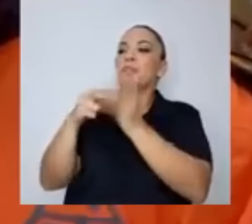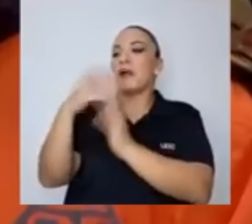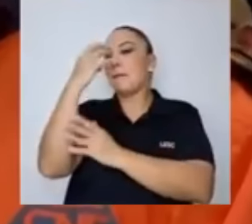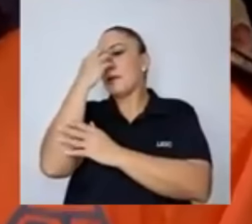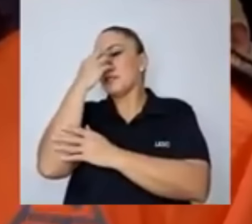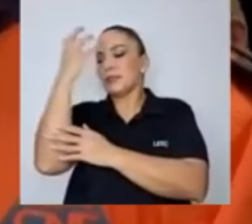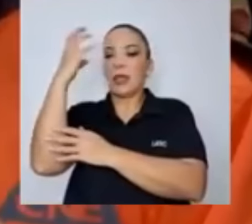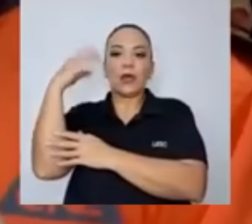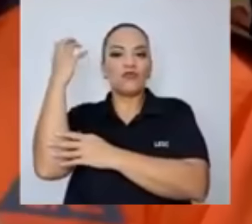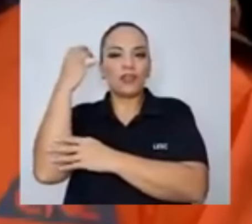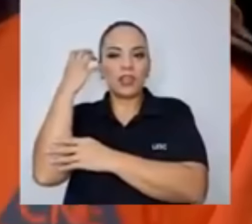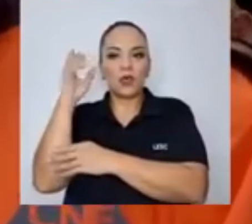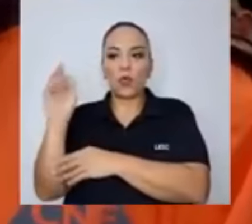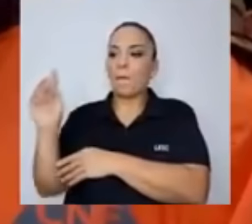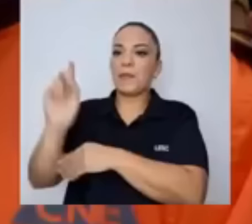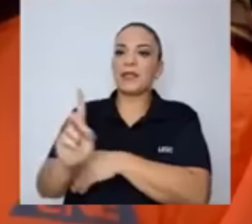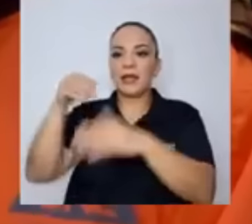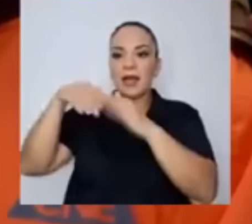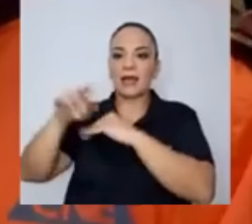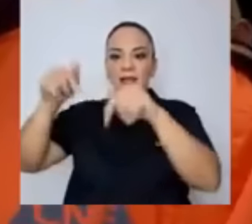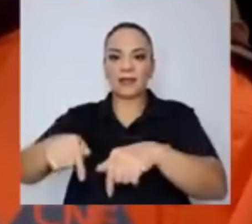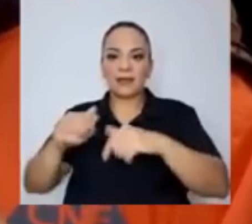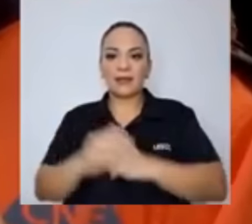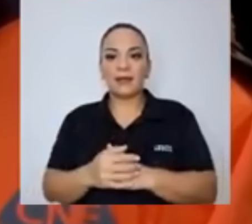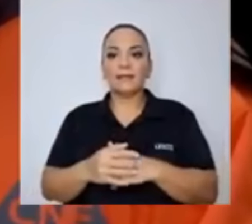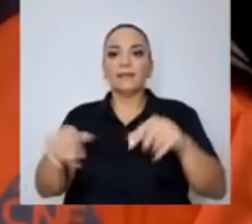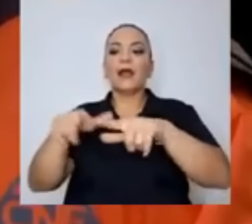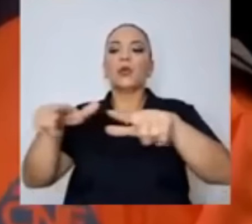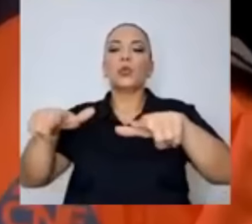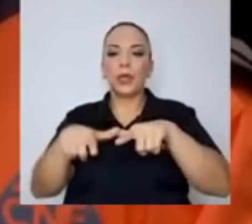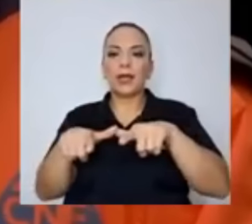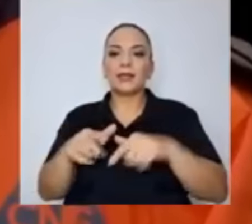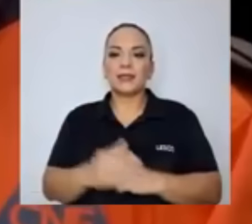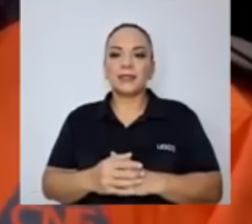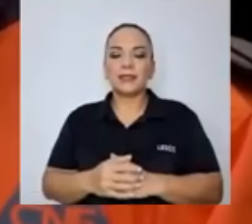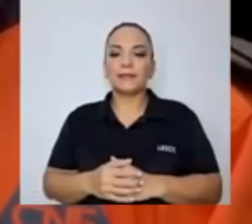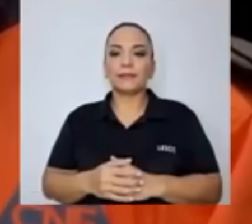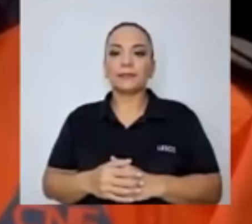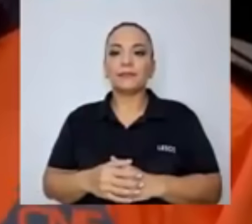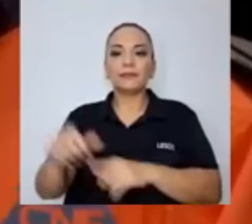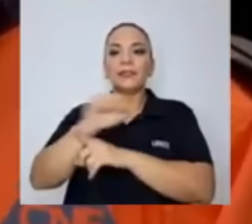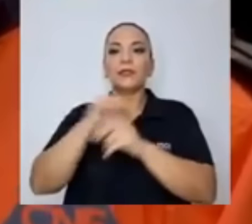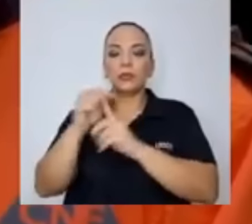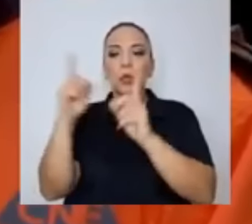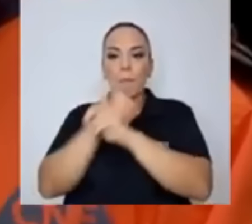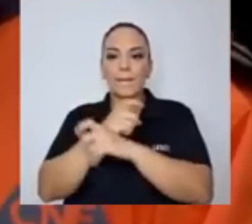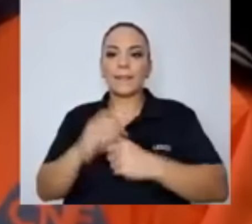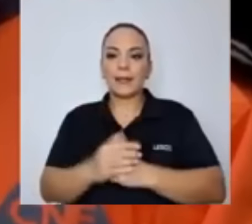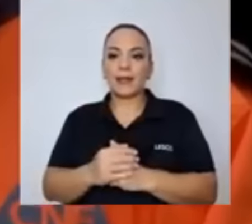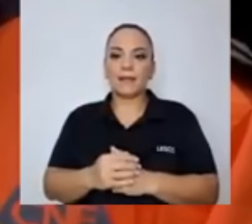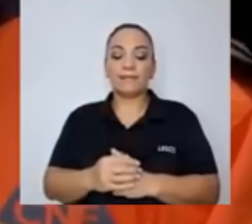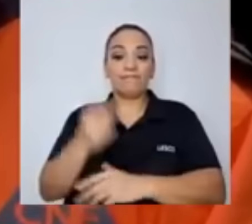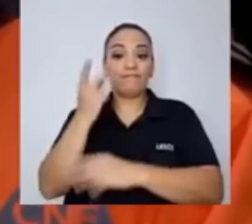Un ridículo, venirse a meter a lugares donde la situación es compleja.